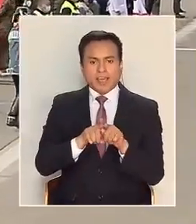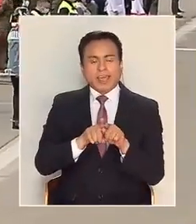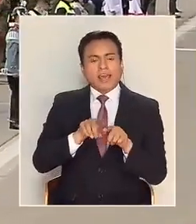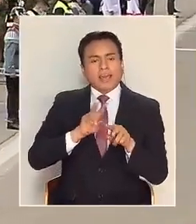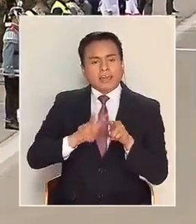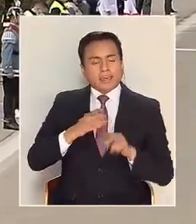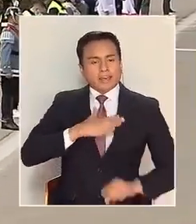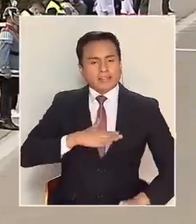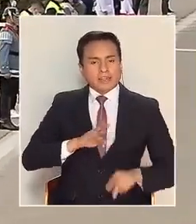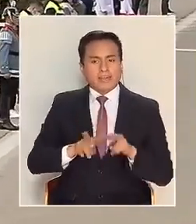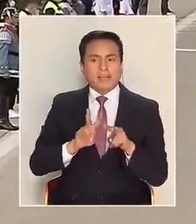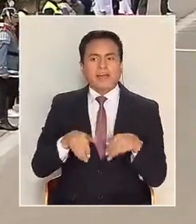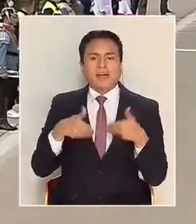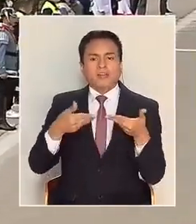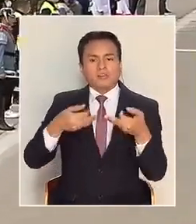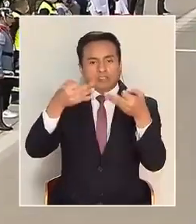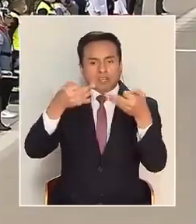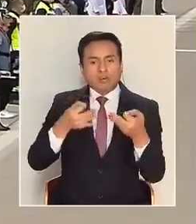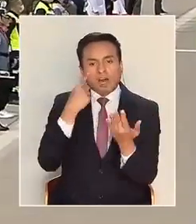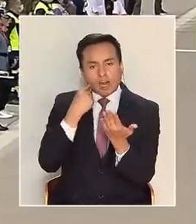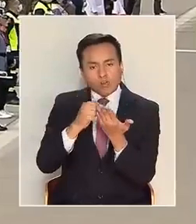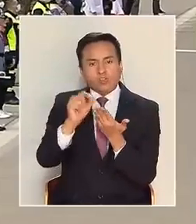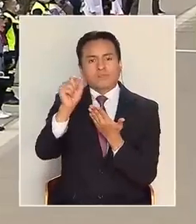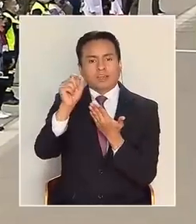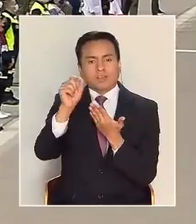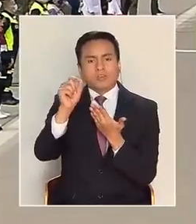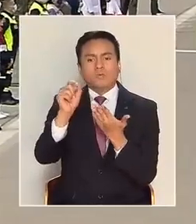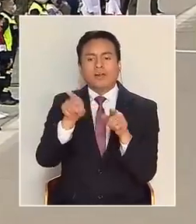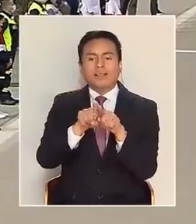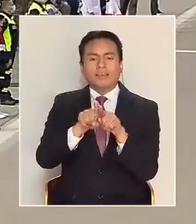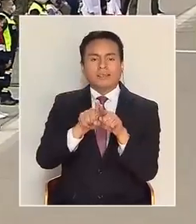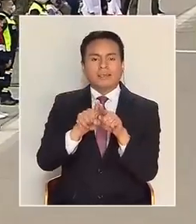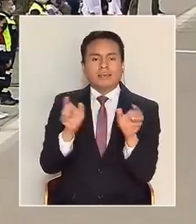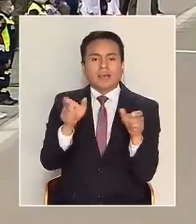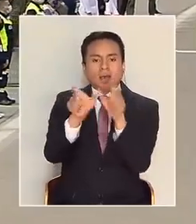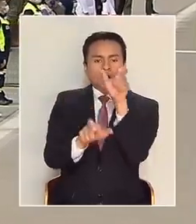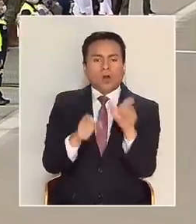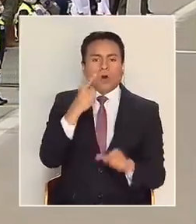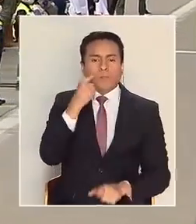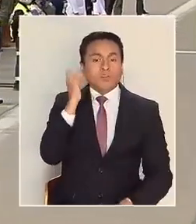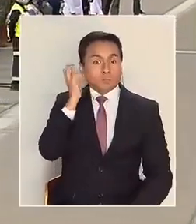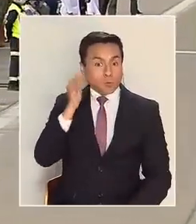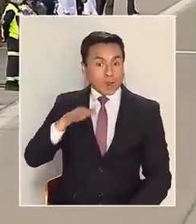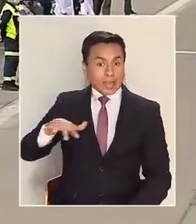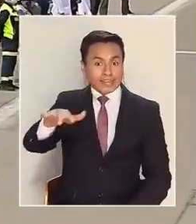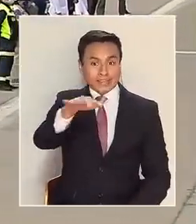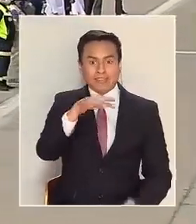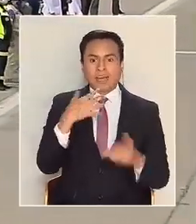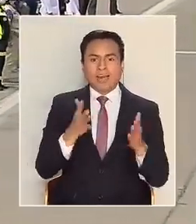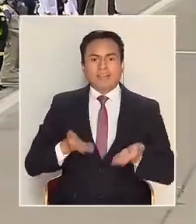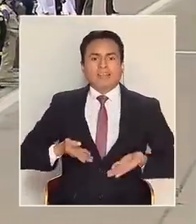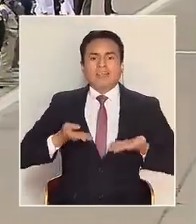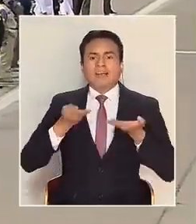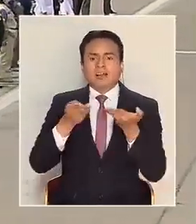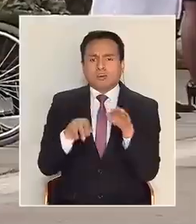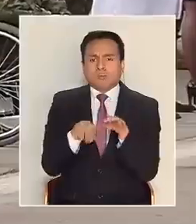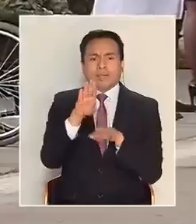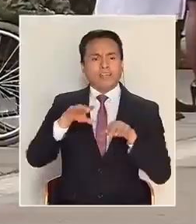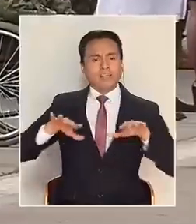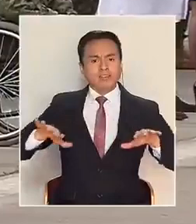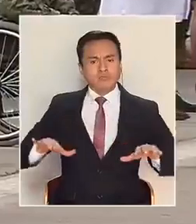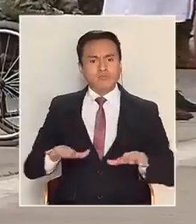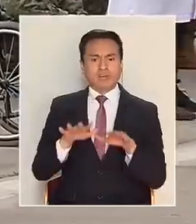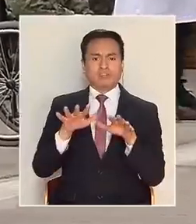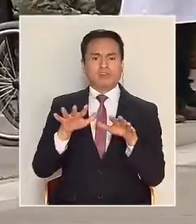realizar un acto de sincero reconocimiento a esa cadena de hombres y mujeres que han dedicado sus mayores